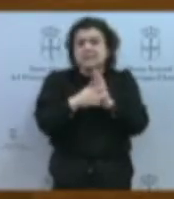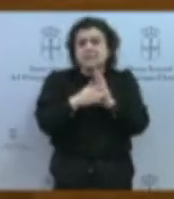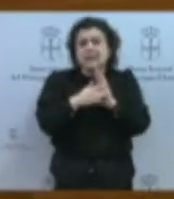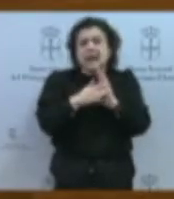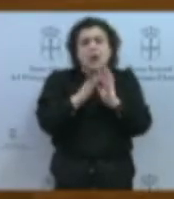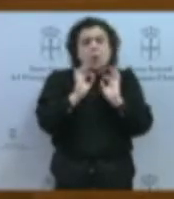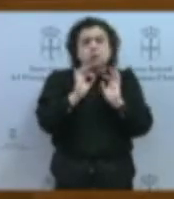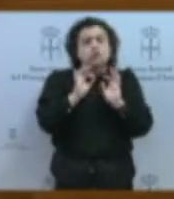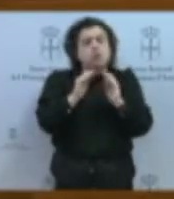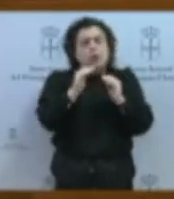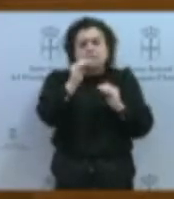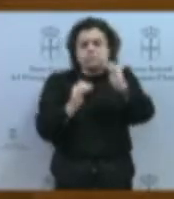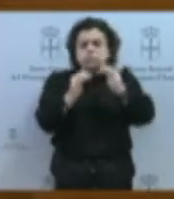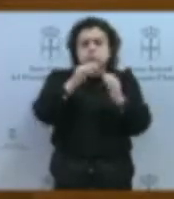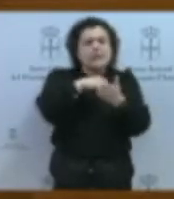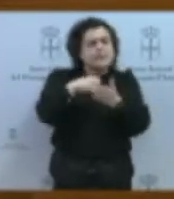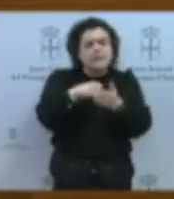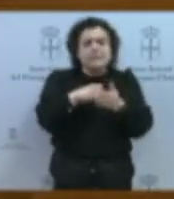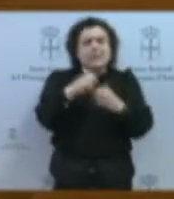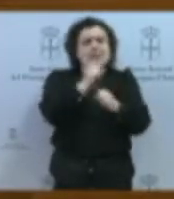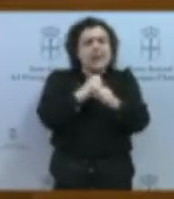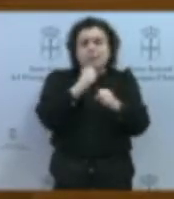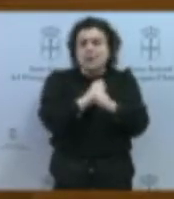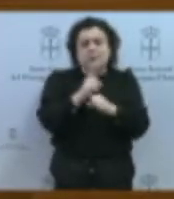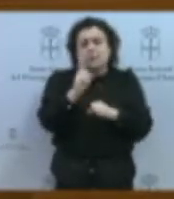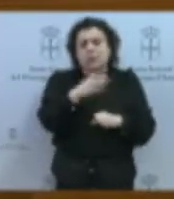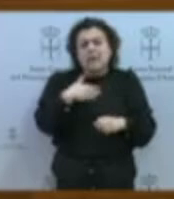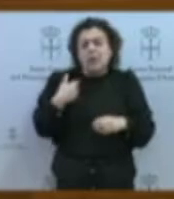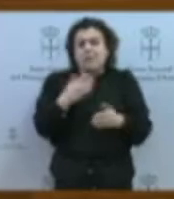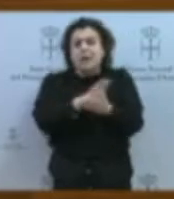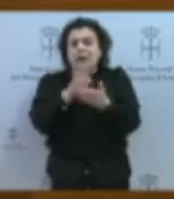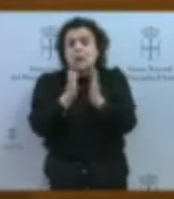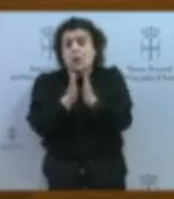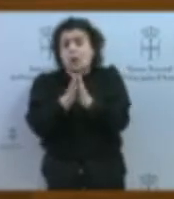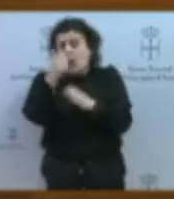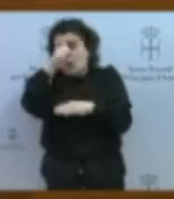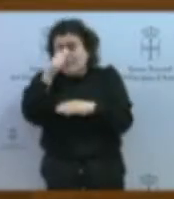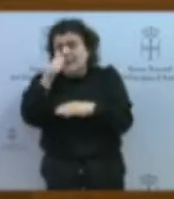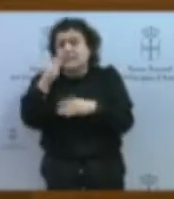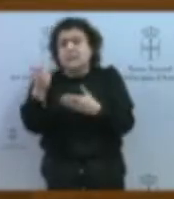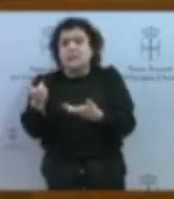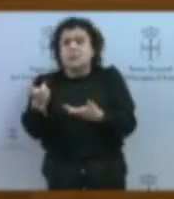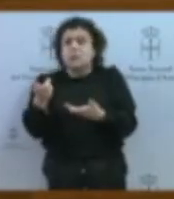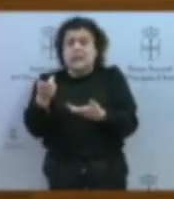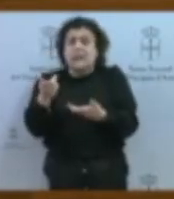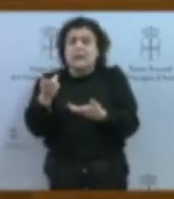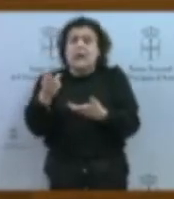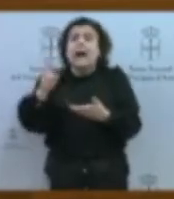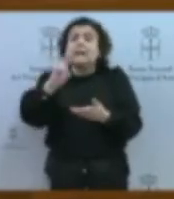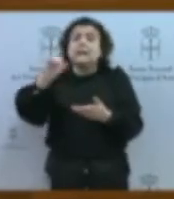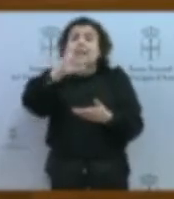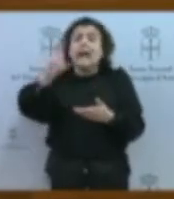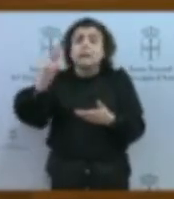las palabras de mi compañero Ricardo Menéndez Salmón, que ya lo explicó en la PNL que presentó aquí, sobre lo que nos están diciendo